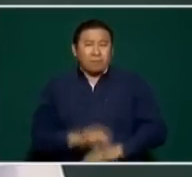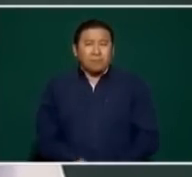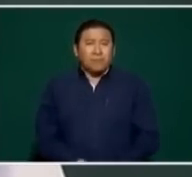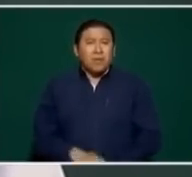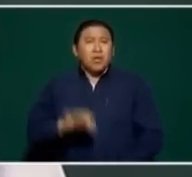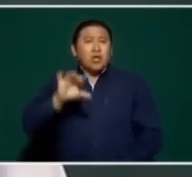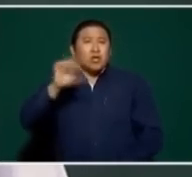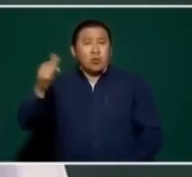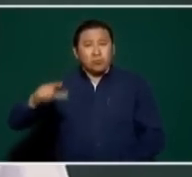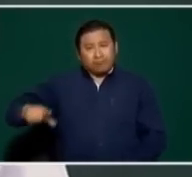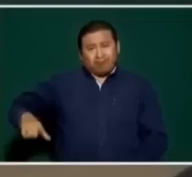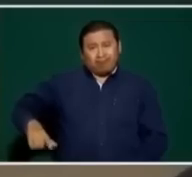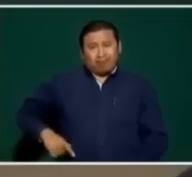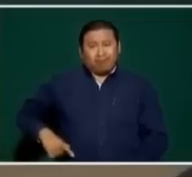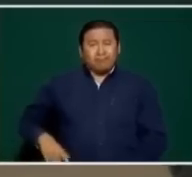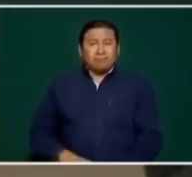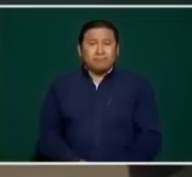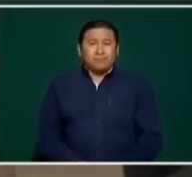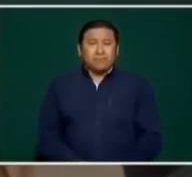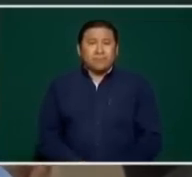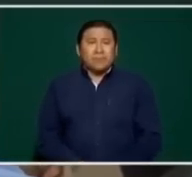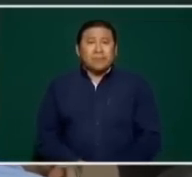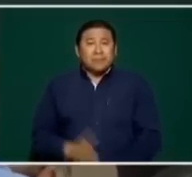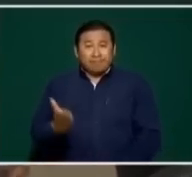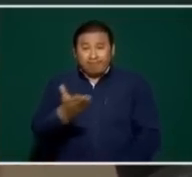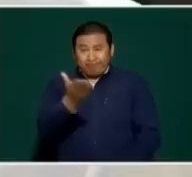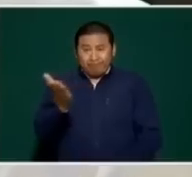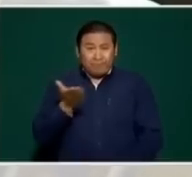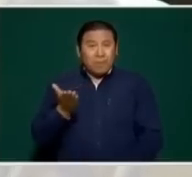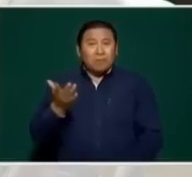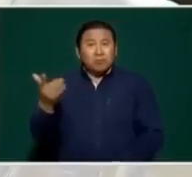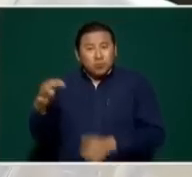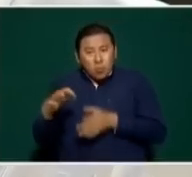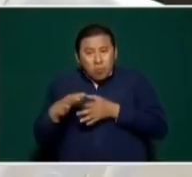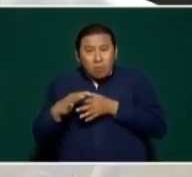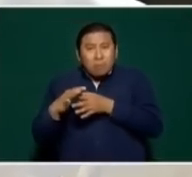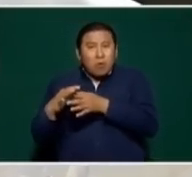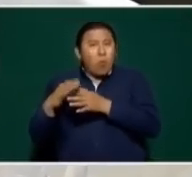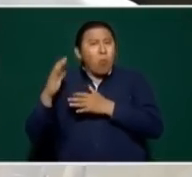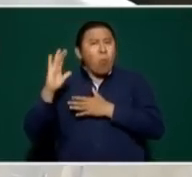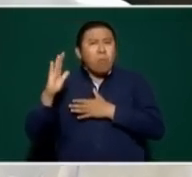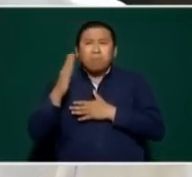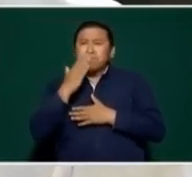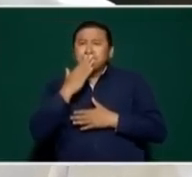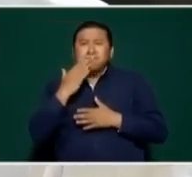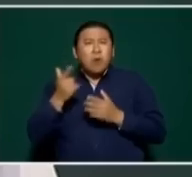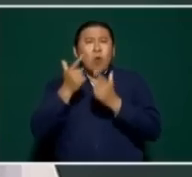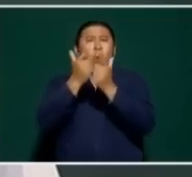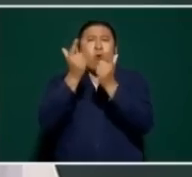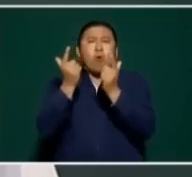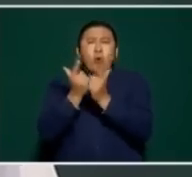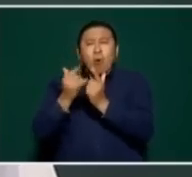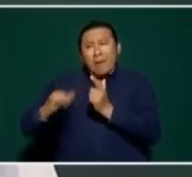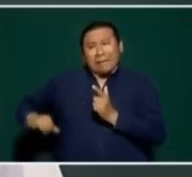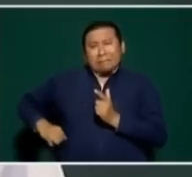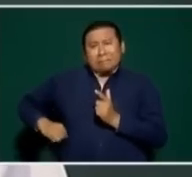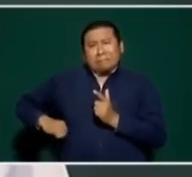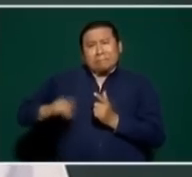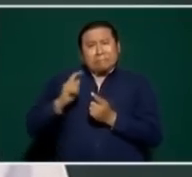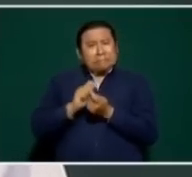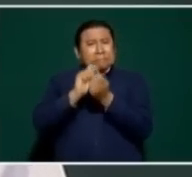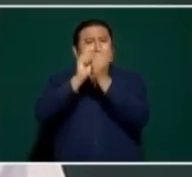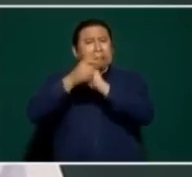de otros gobiernos? Es que nosotros no tenemos compromisos con grupos de intereses